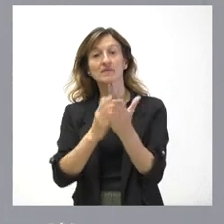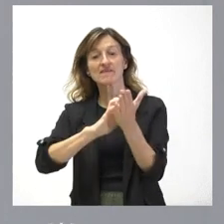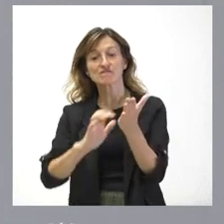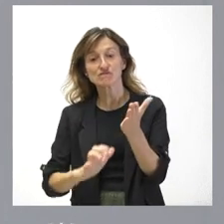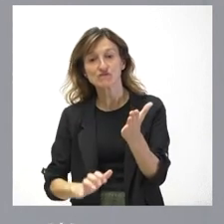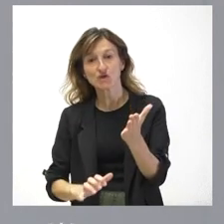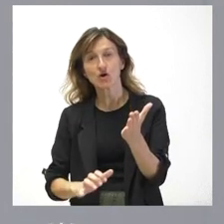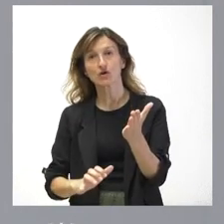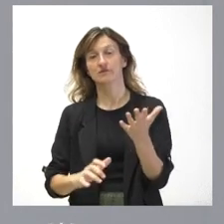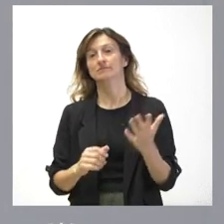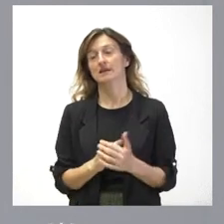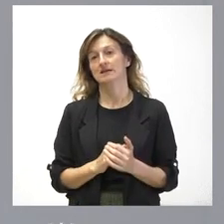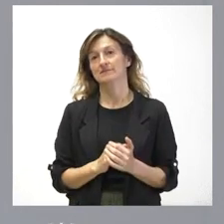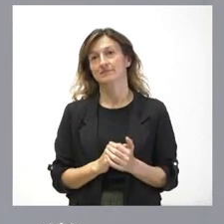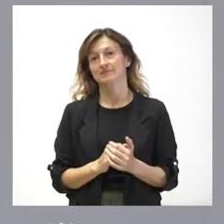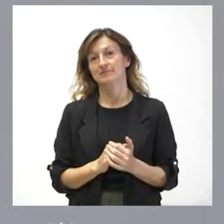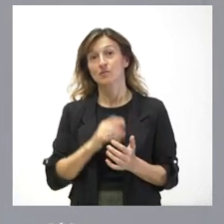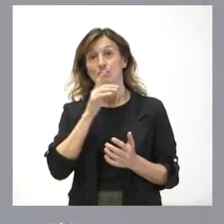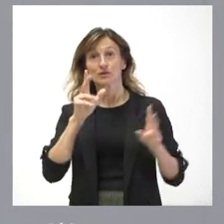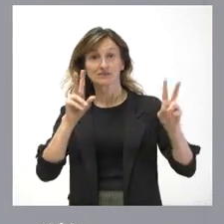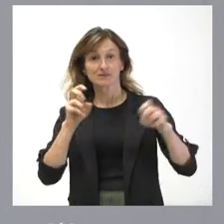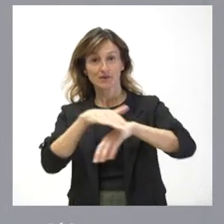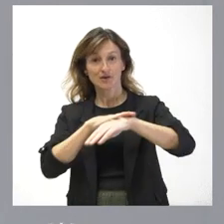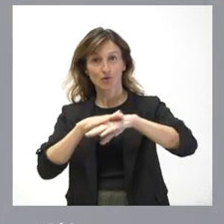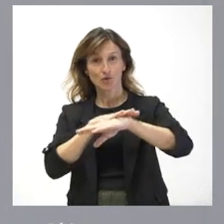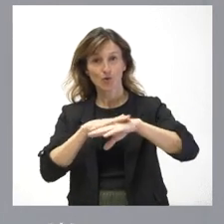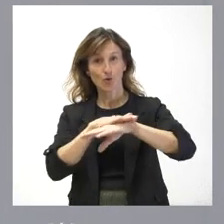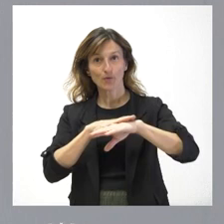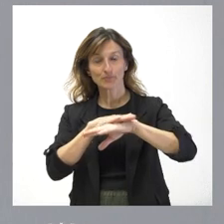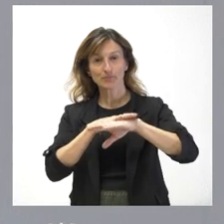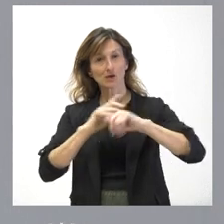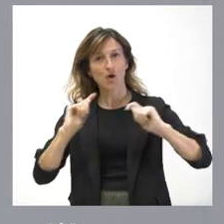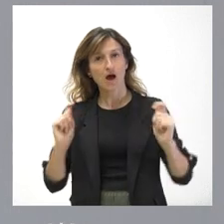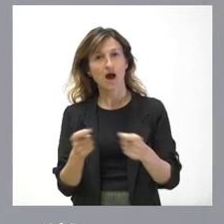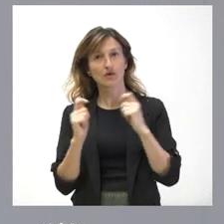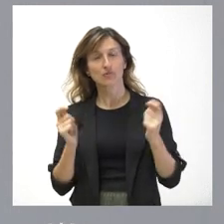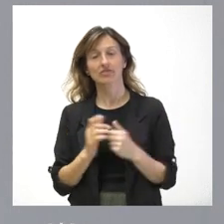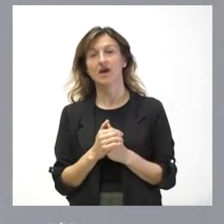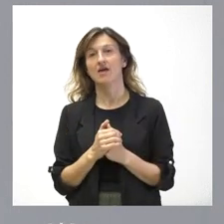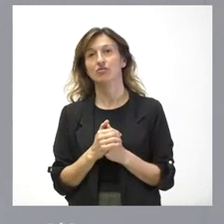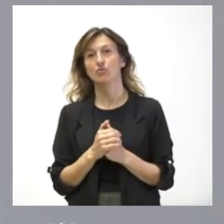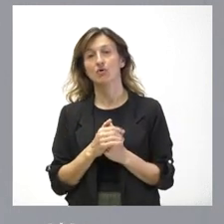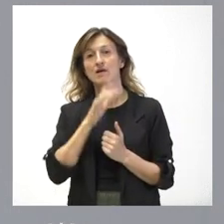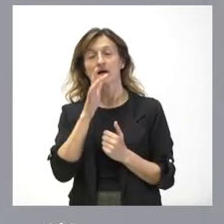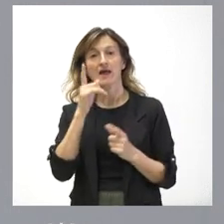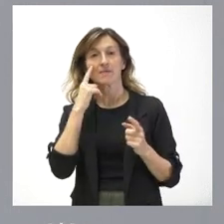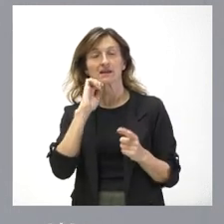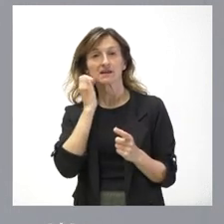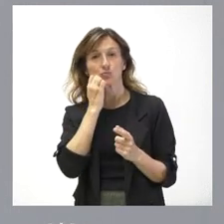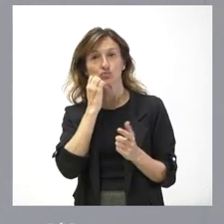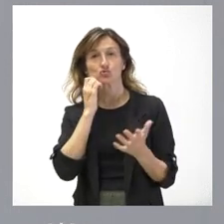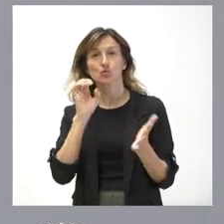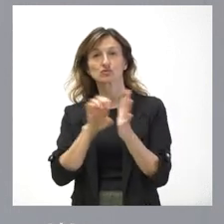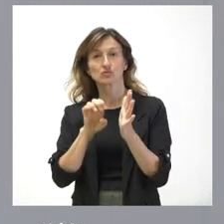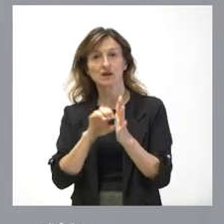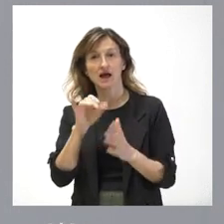consultivo toda vez también que Este es un asunto que el propio gobierno ha anunciado por la presentación de algún recurso de constitucionalidad y por